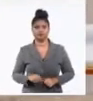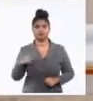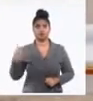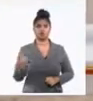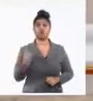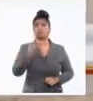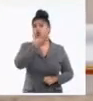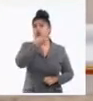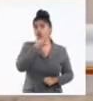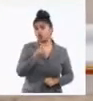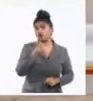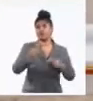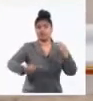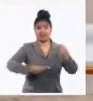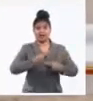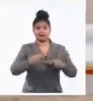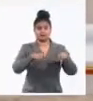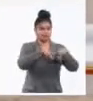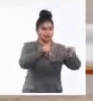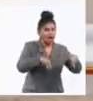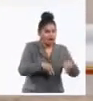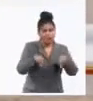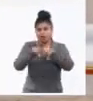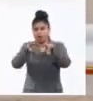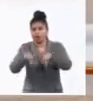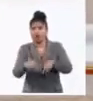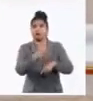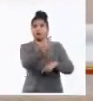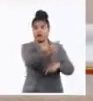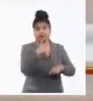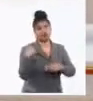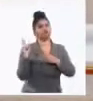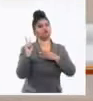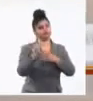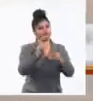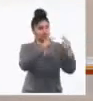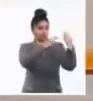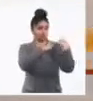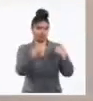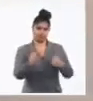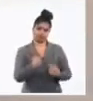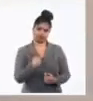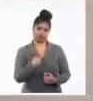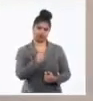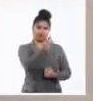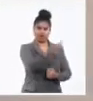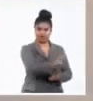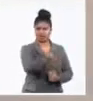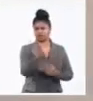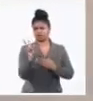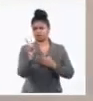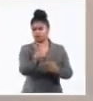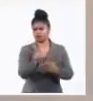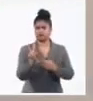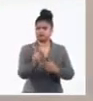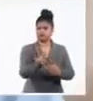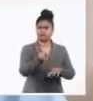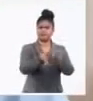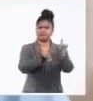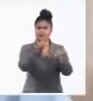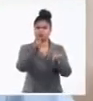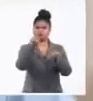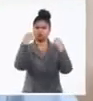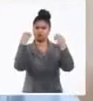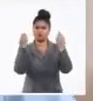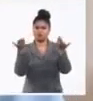hemos realizado aula por aula debates para ver la opinión de cada estudiante, qué piensa del código de la familia.